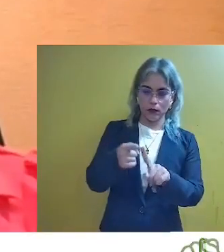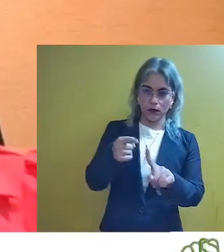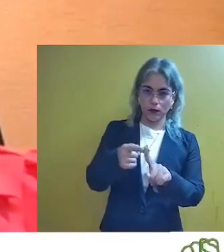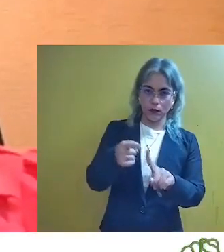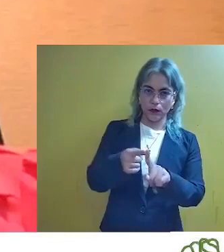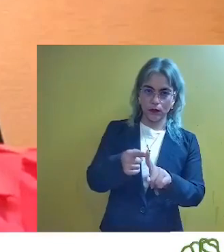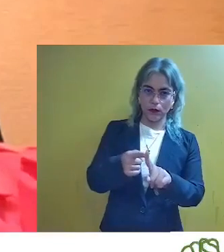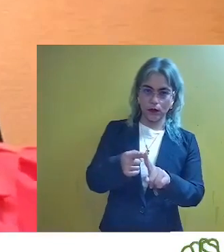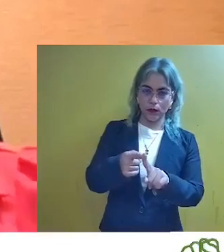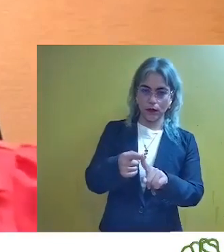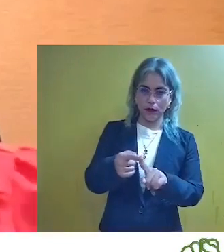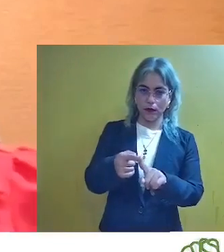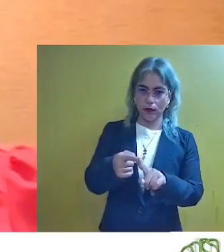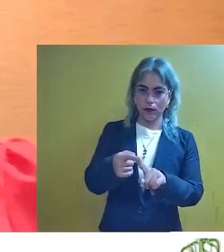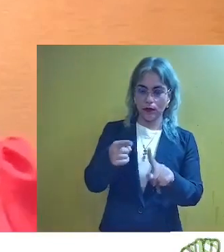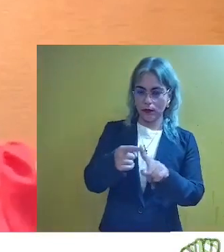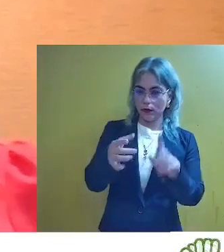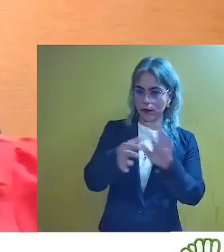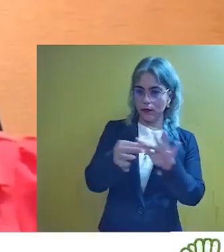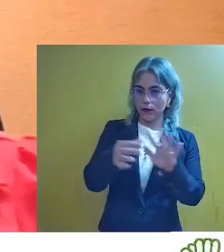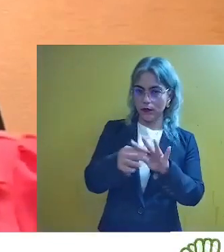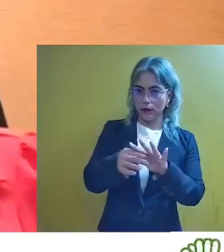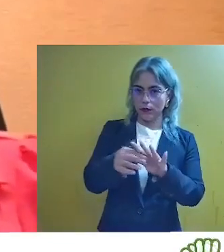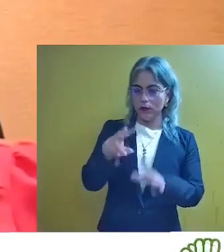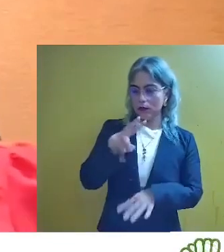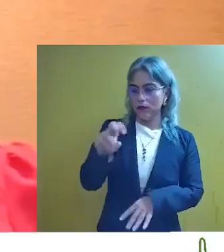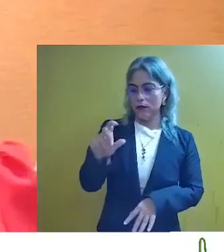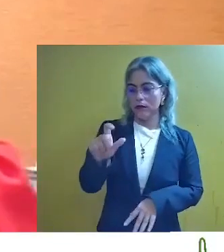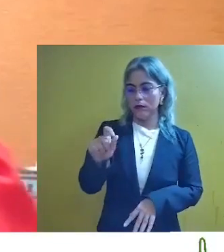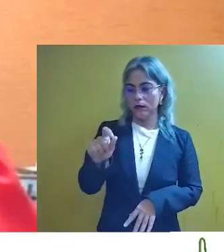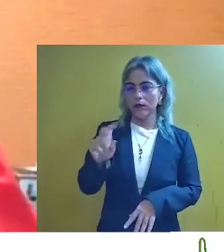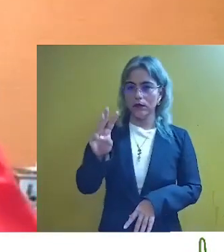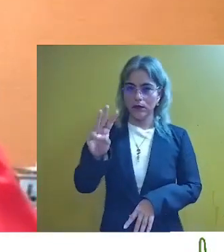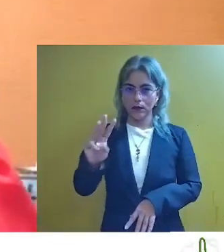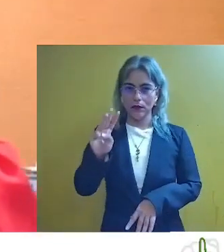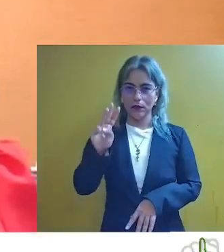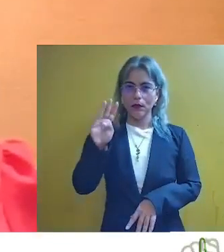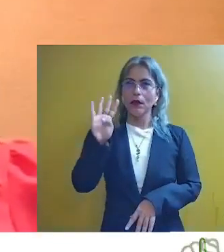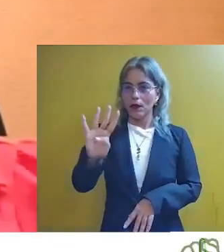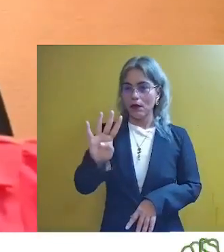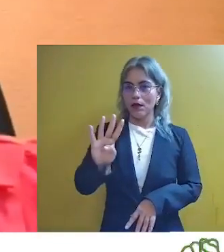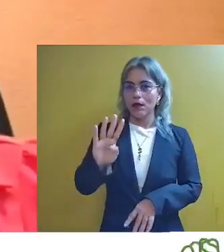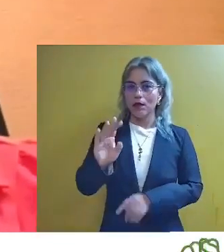o dictamen tesonal 224